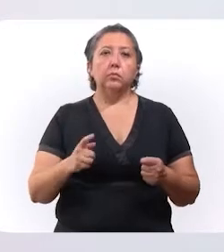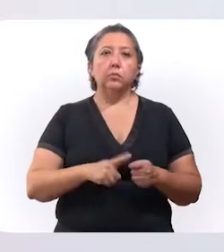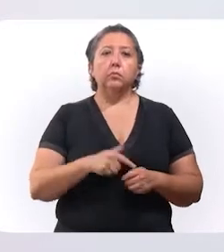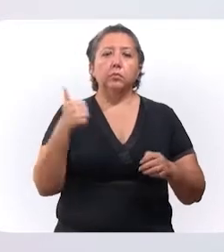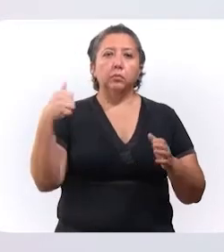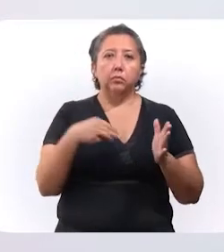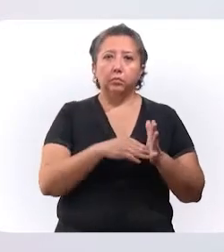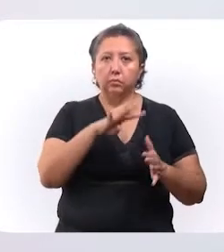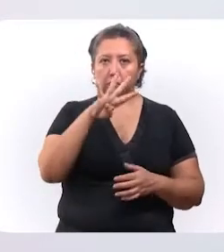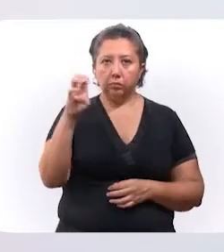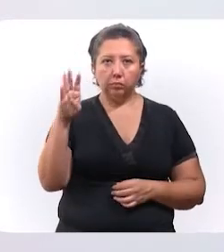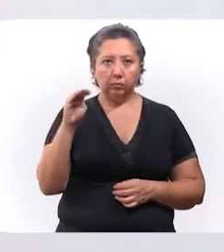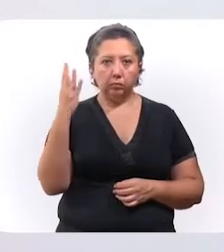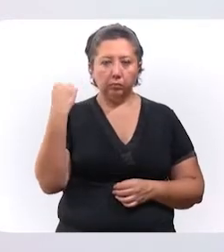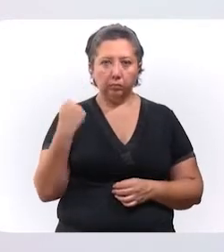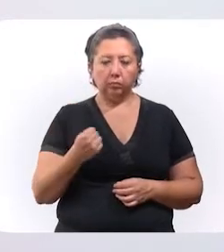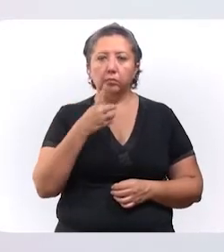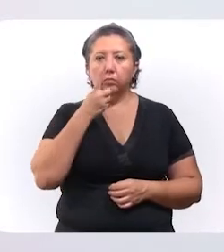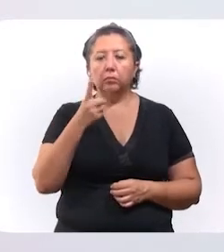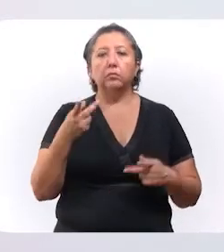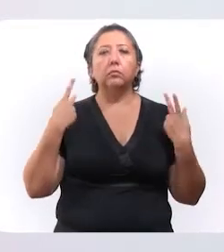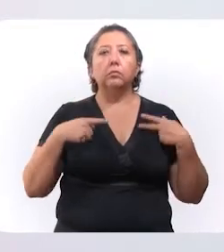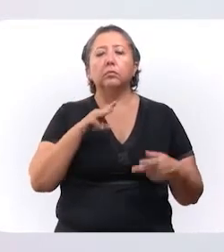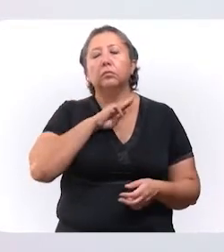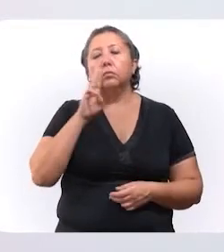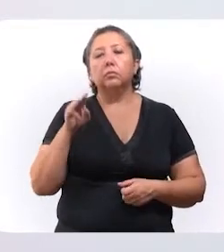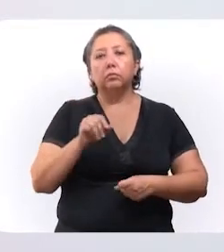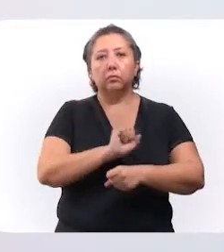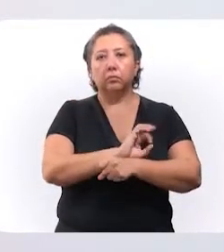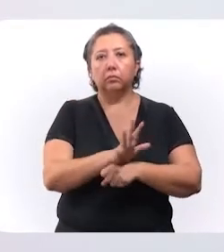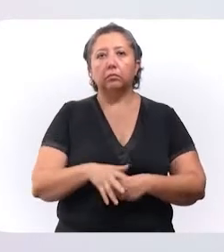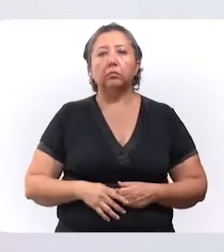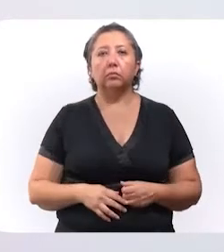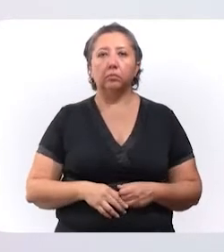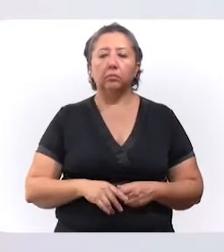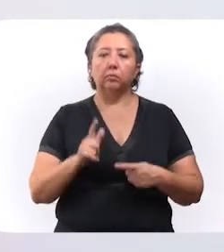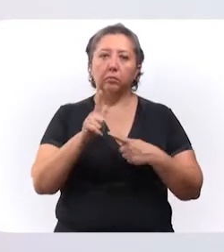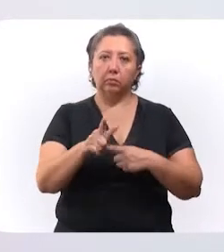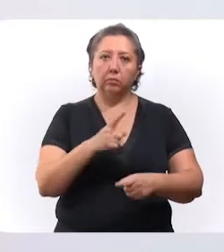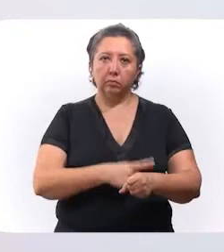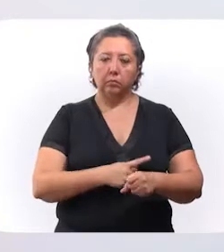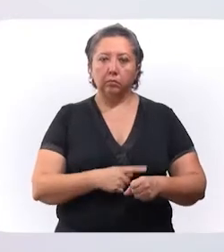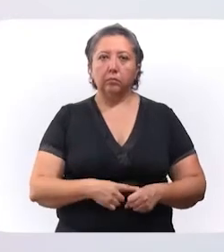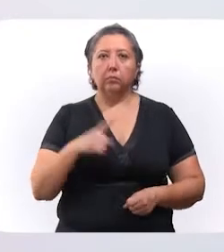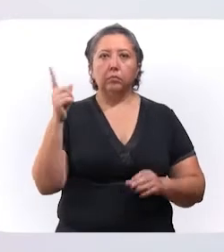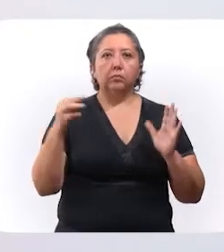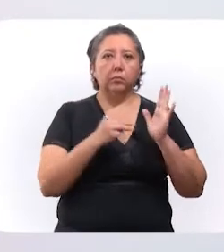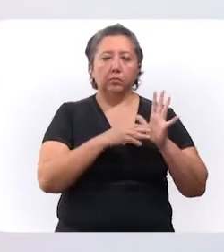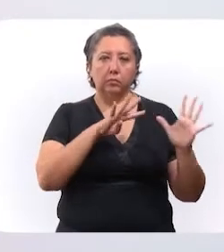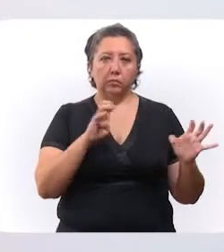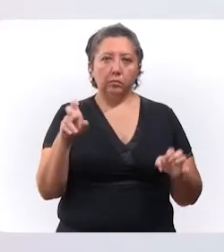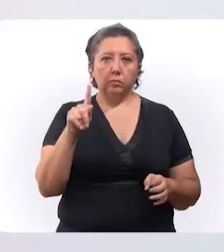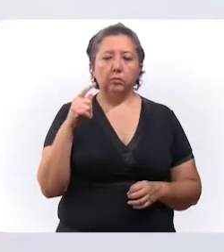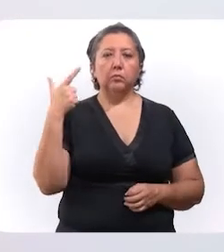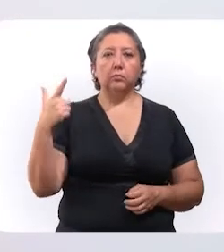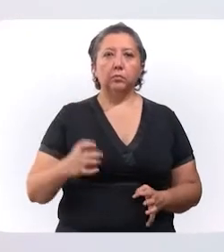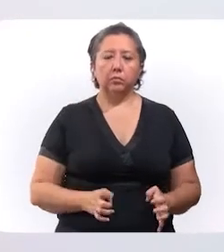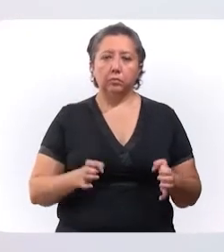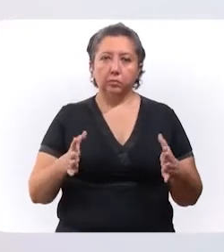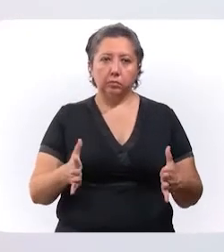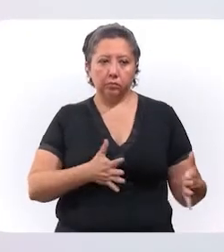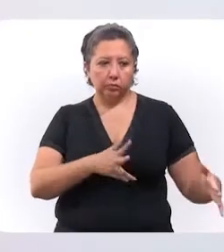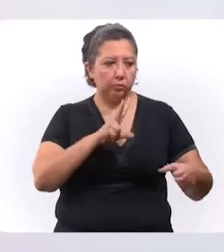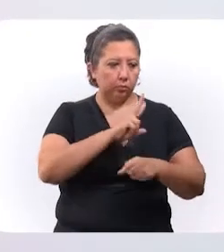son 6.499 las personas fallecidas a causa del coronavirus. De los casos activos, 1.977 están